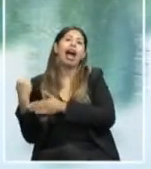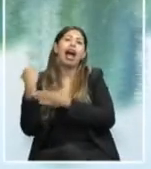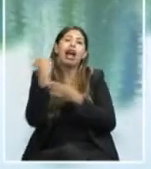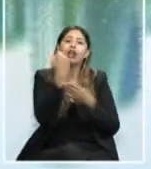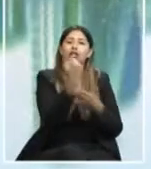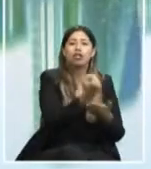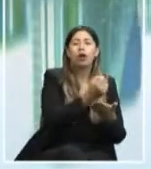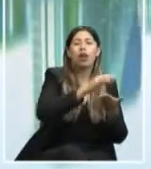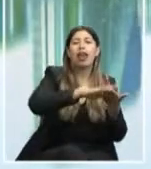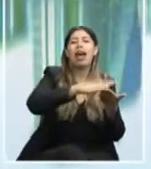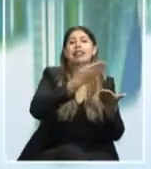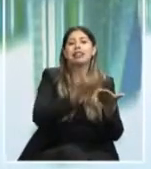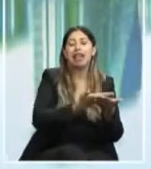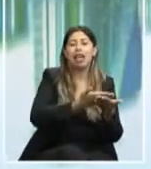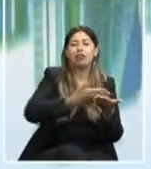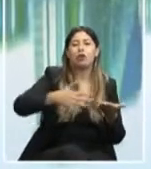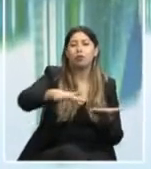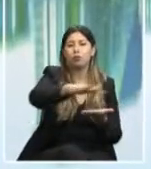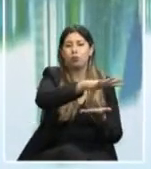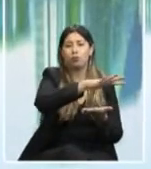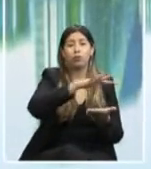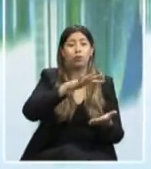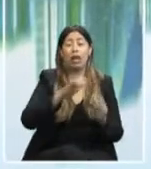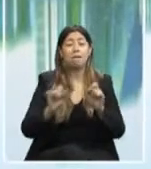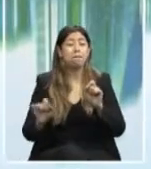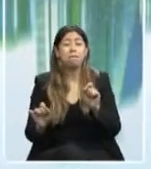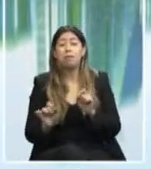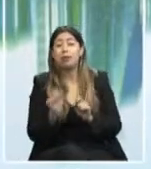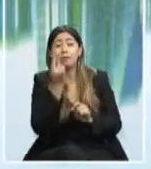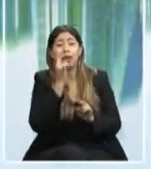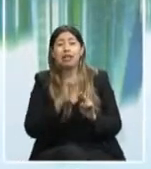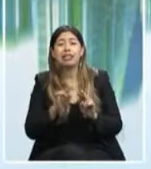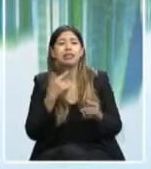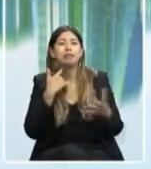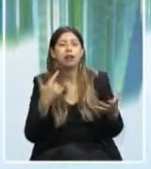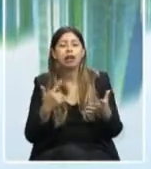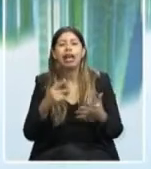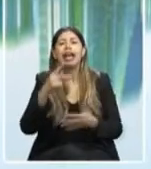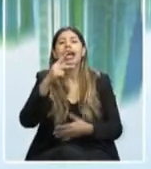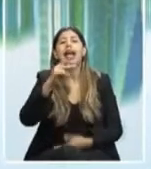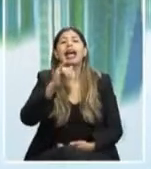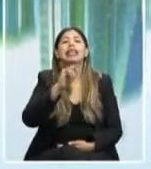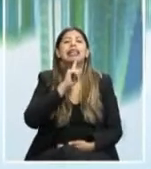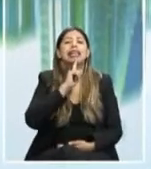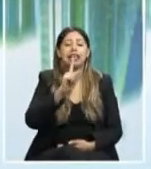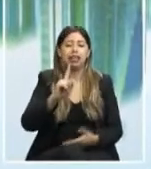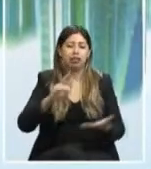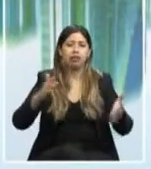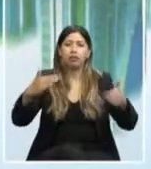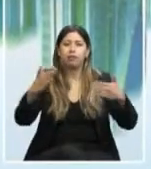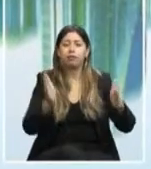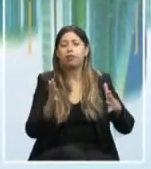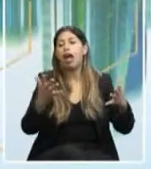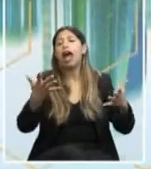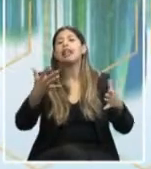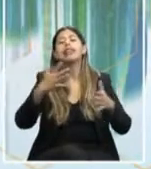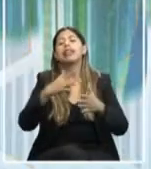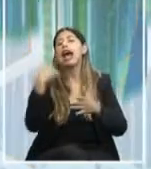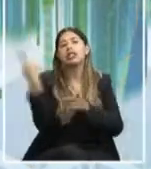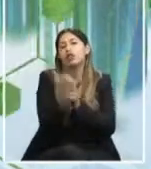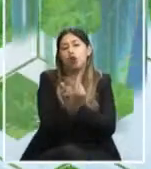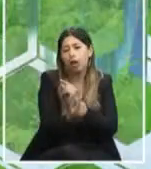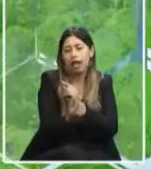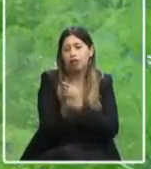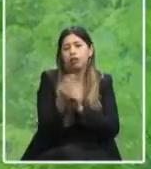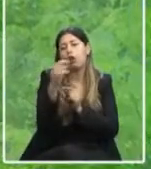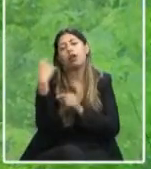muy, muy básico, que era desarrollar un kit nacional, pero gratuito, de PCR para